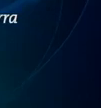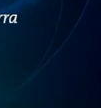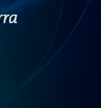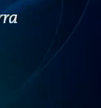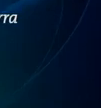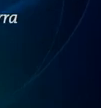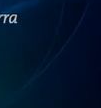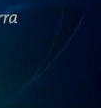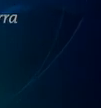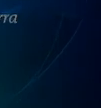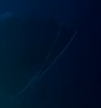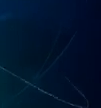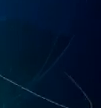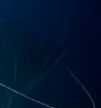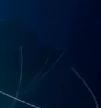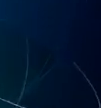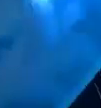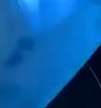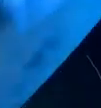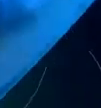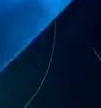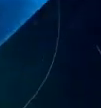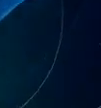Avatar, la leyenda de Korra.